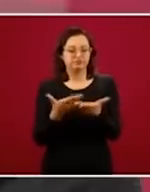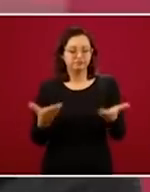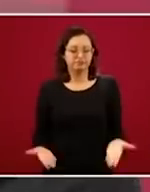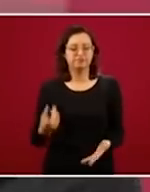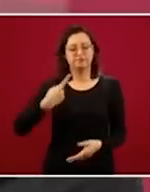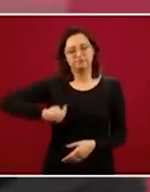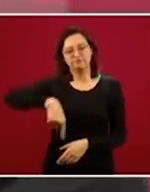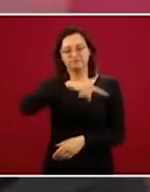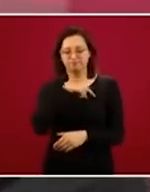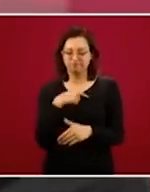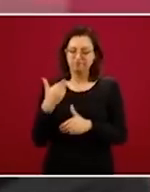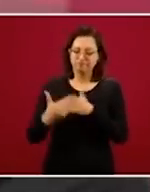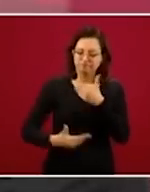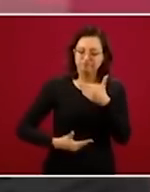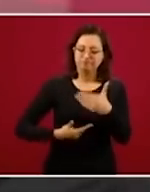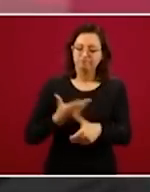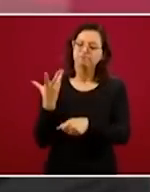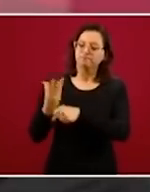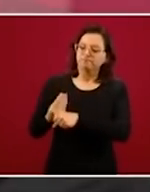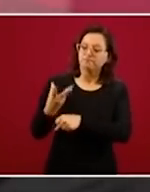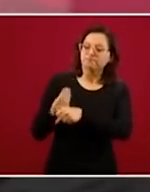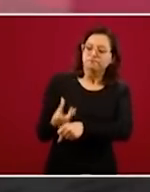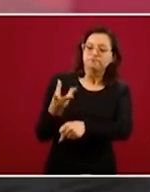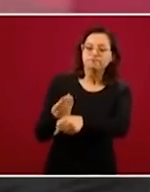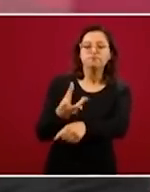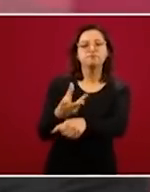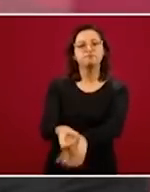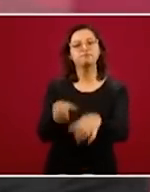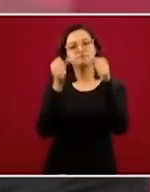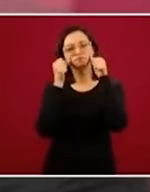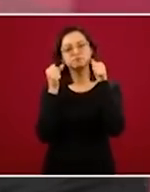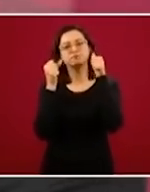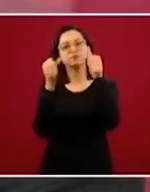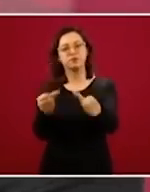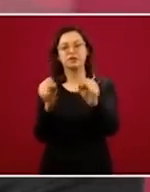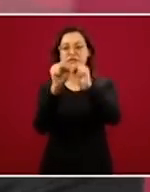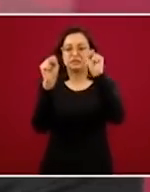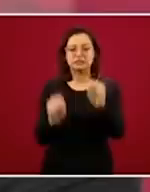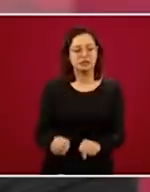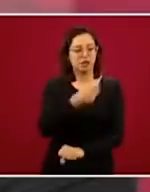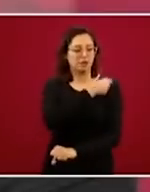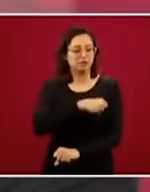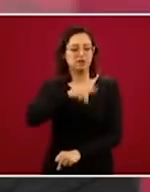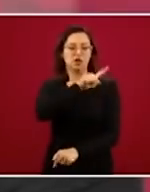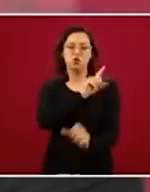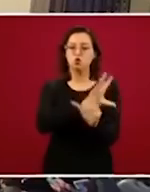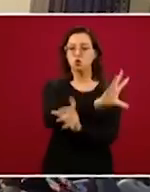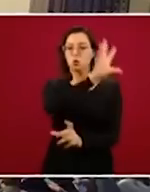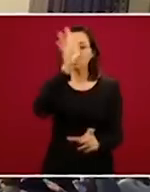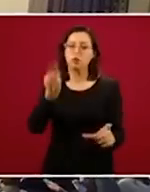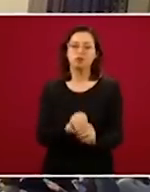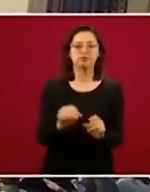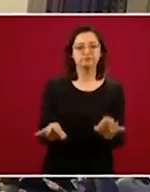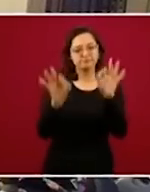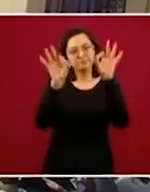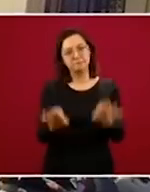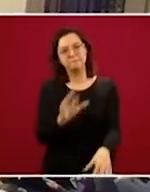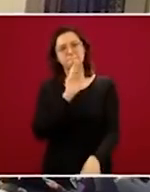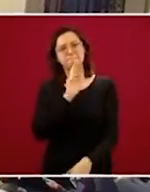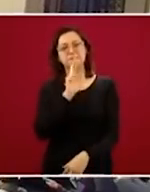hasta mejorar por completo el sistema de salud pública porque